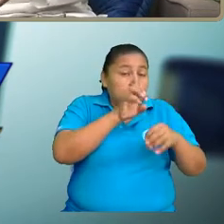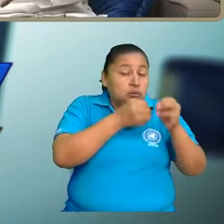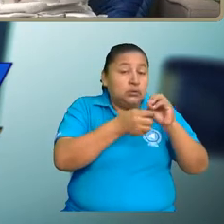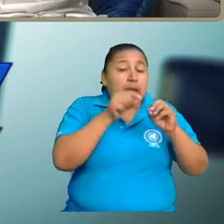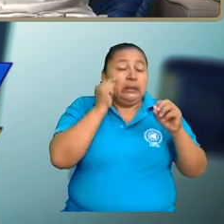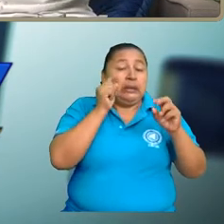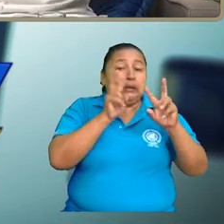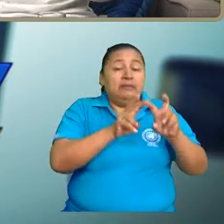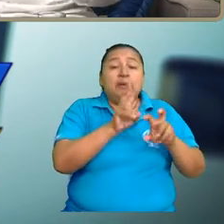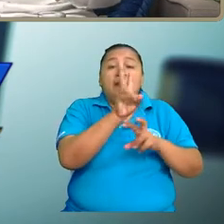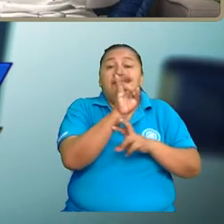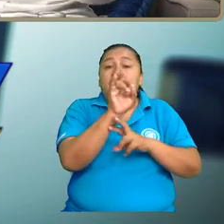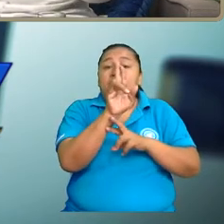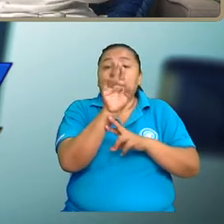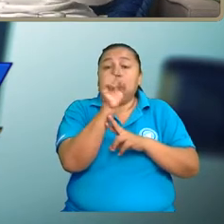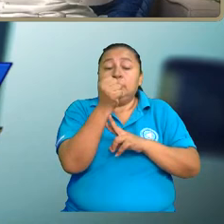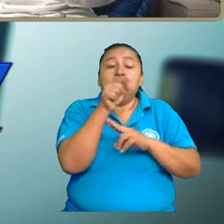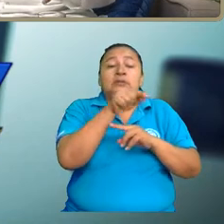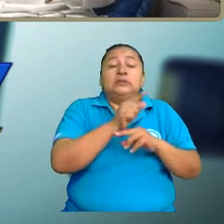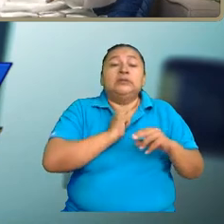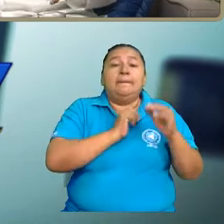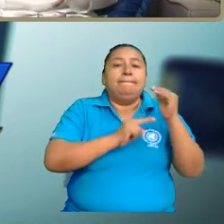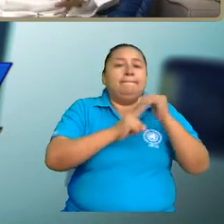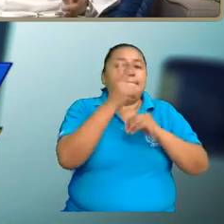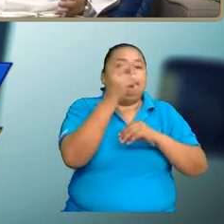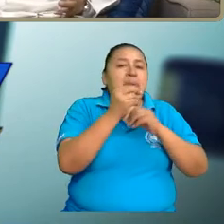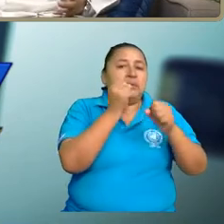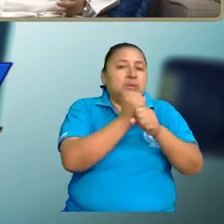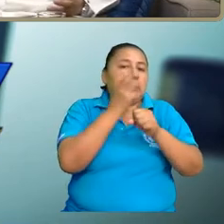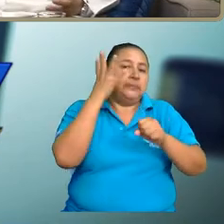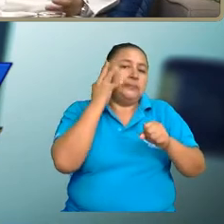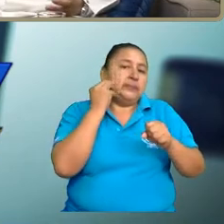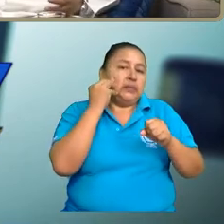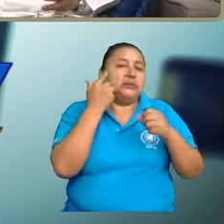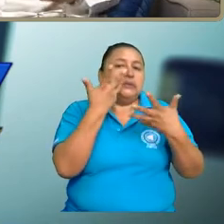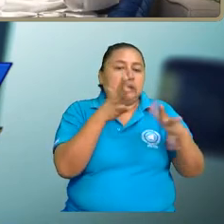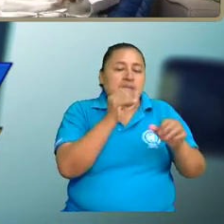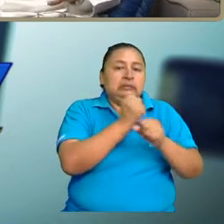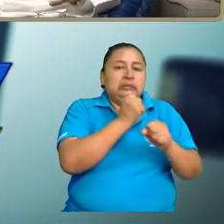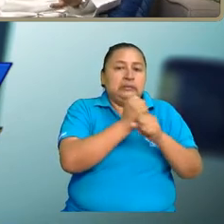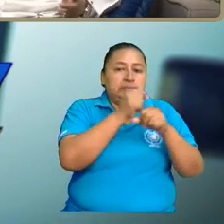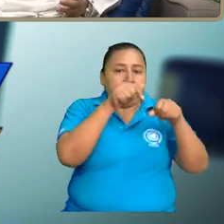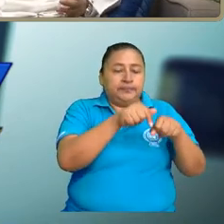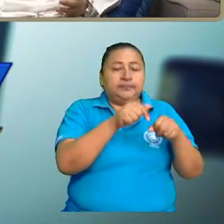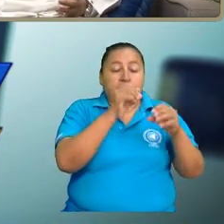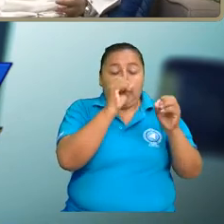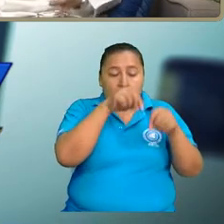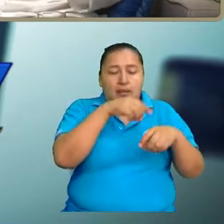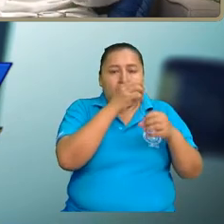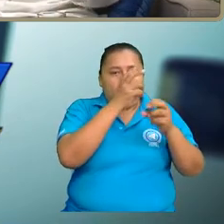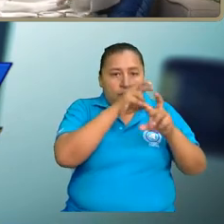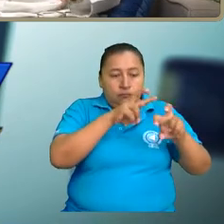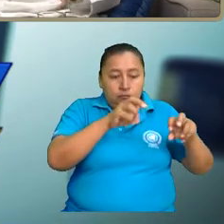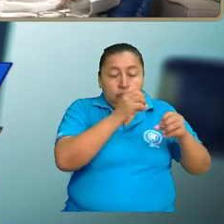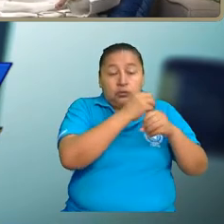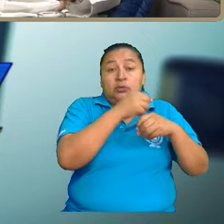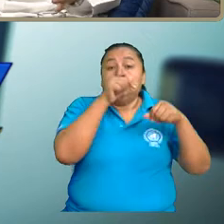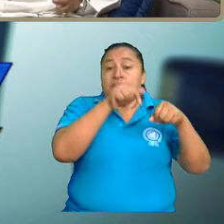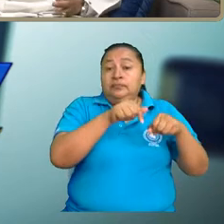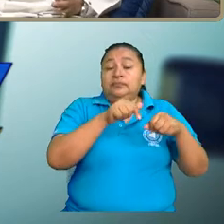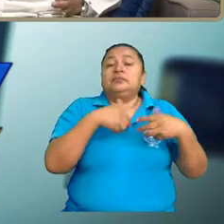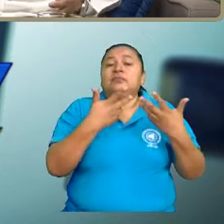los virus. Okay. Entonces, tenemos más de 20 años de experiencia en estar trabajando en este laboratorio. Entonces,